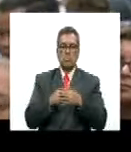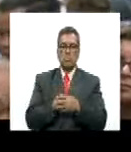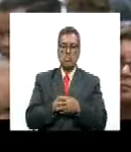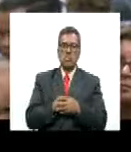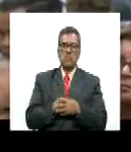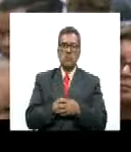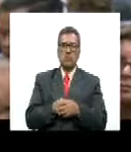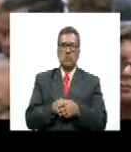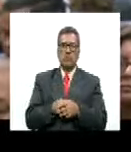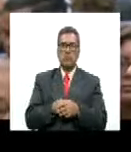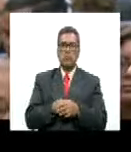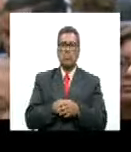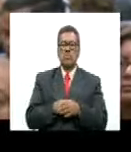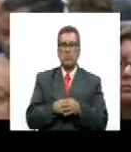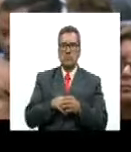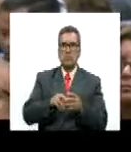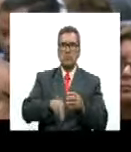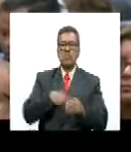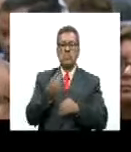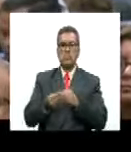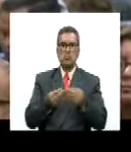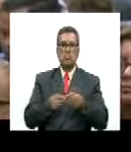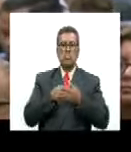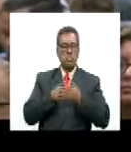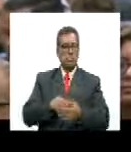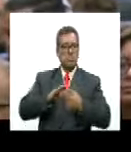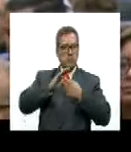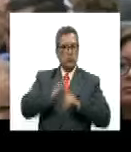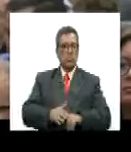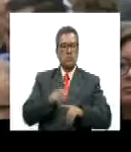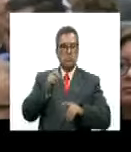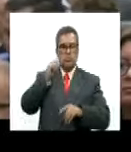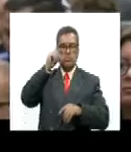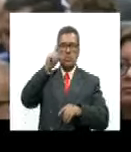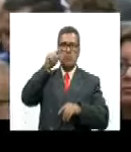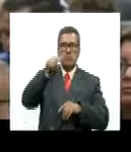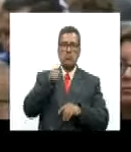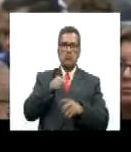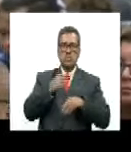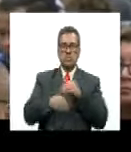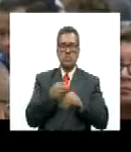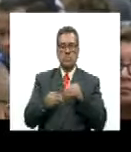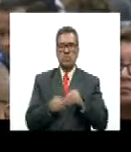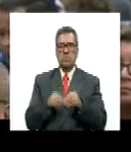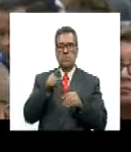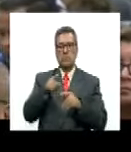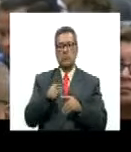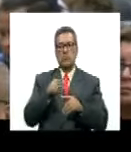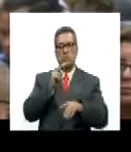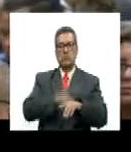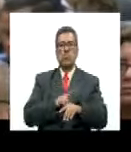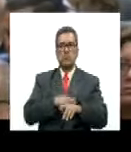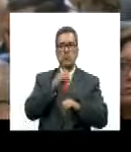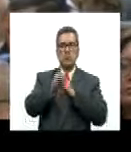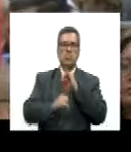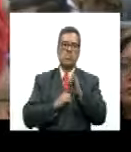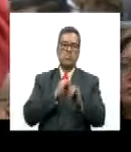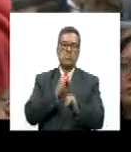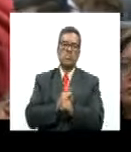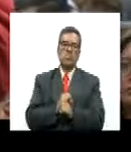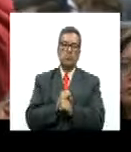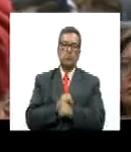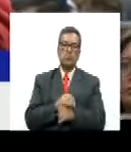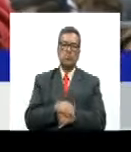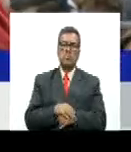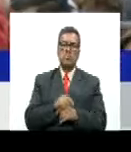una capacidad de coacción impresionante que ejercían estos actores internacionales a